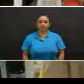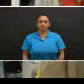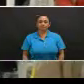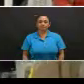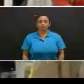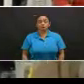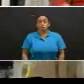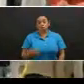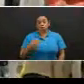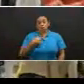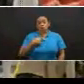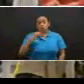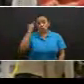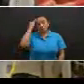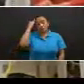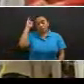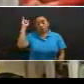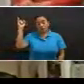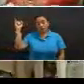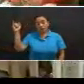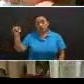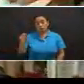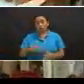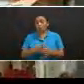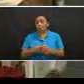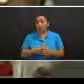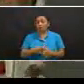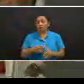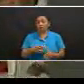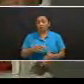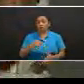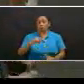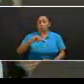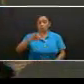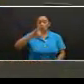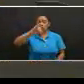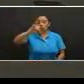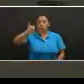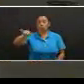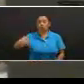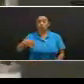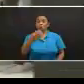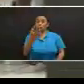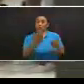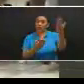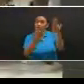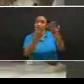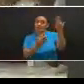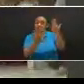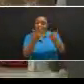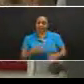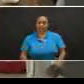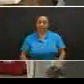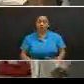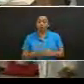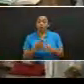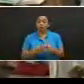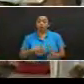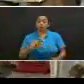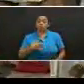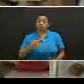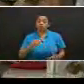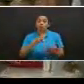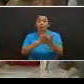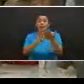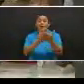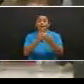Yo me imagino que cuando Judas, ese debe haber sido Judas, como no me lo voy a encontrar, ¿verdad? Cuando sintió la mano de